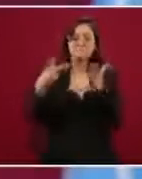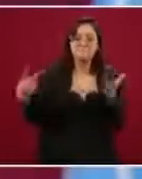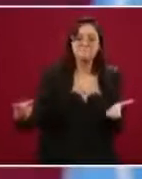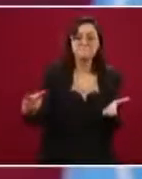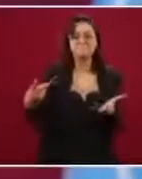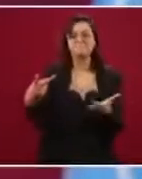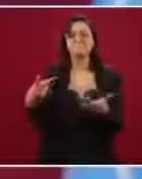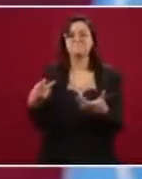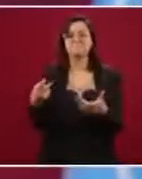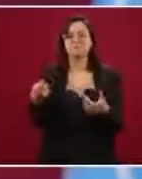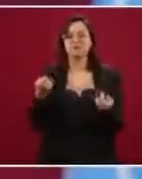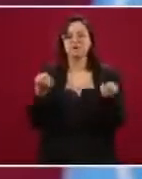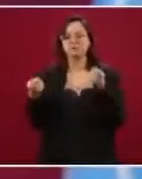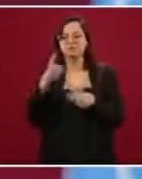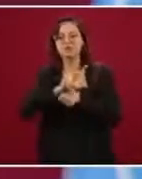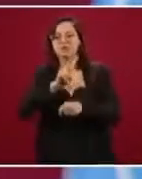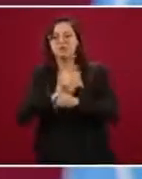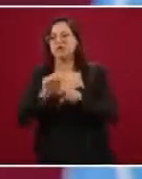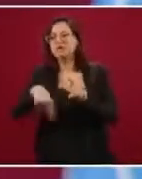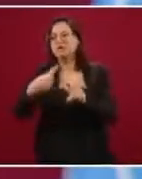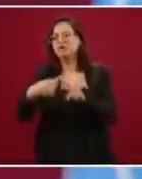se controla con la prensa.